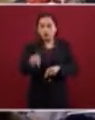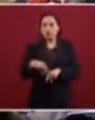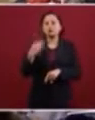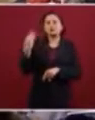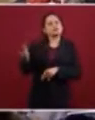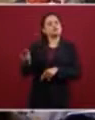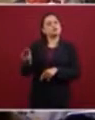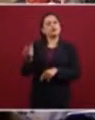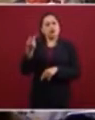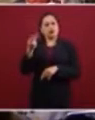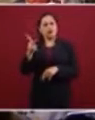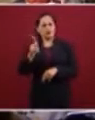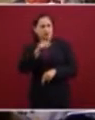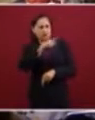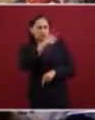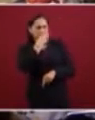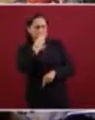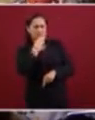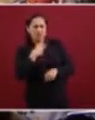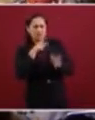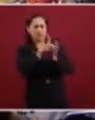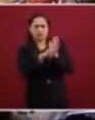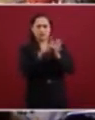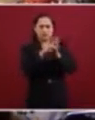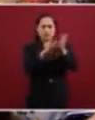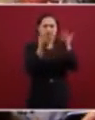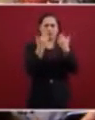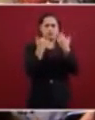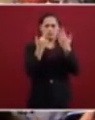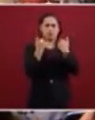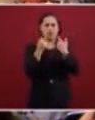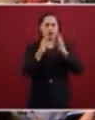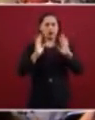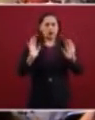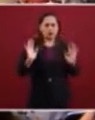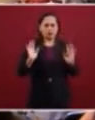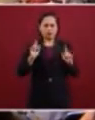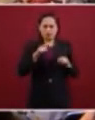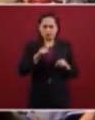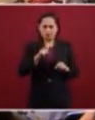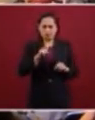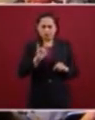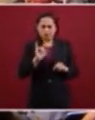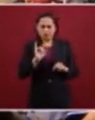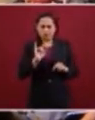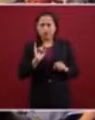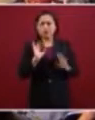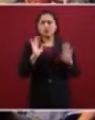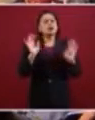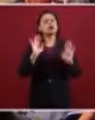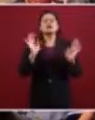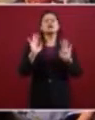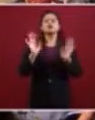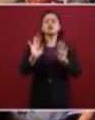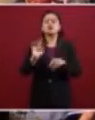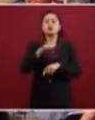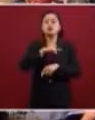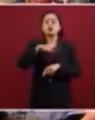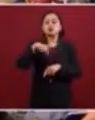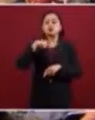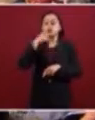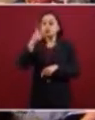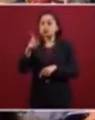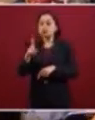¿no? ¿Mande? Está descartado que haya el video, ¿no? Se manejaba. No, desde no, viernes. Vamos, no descartemos